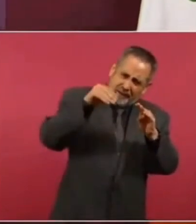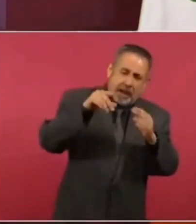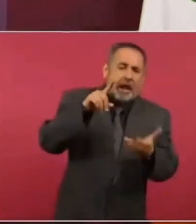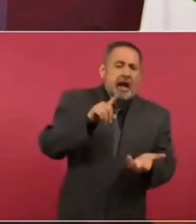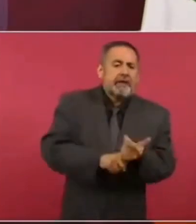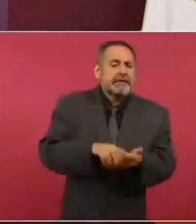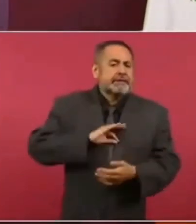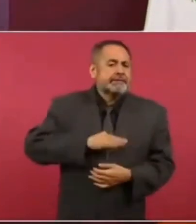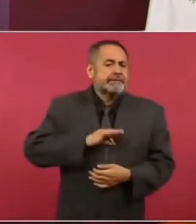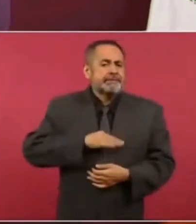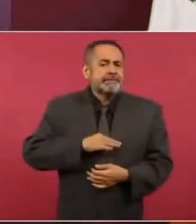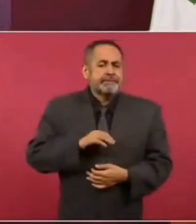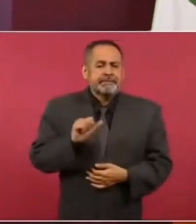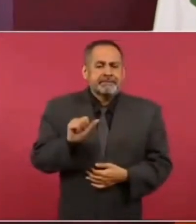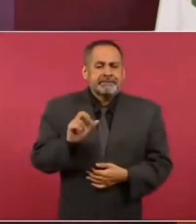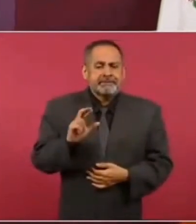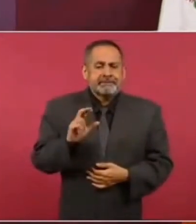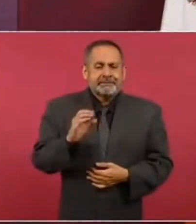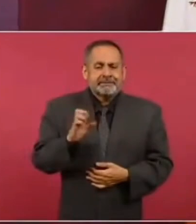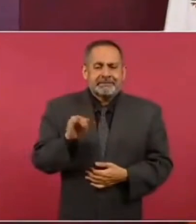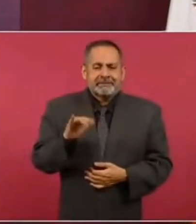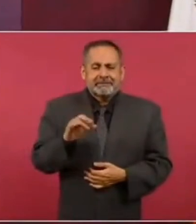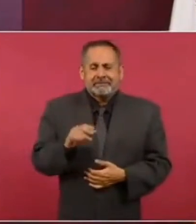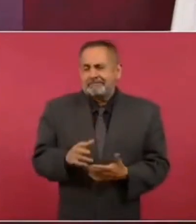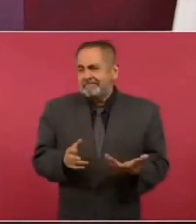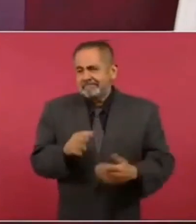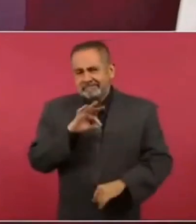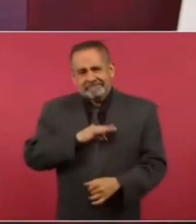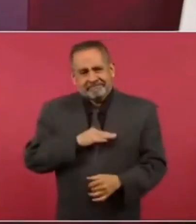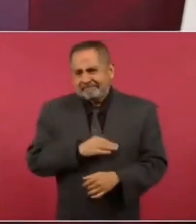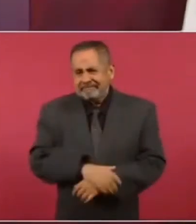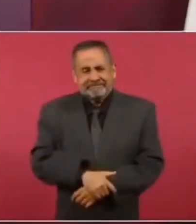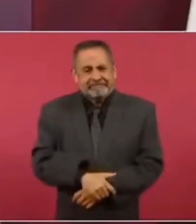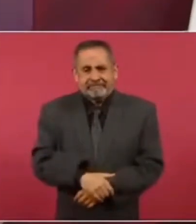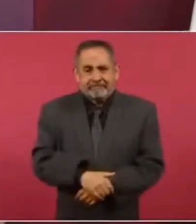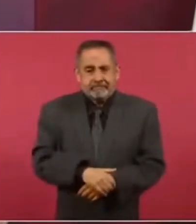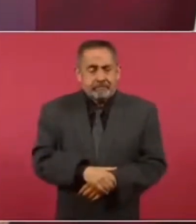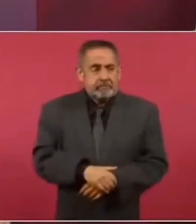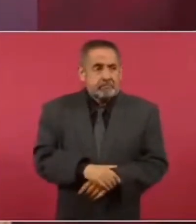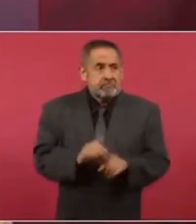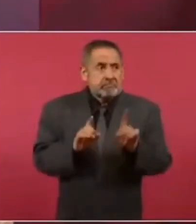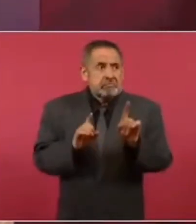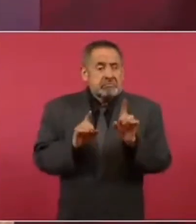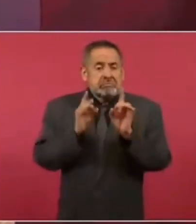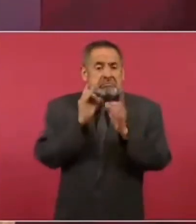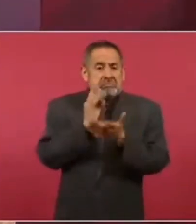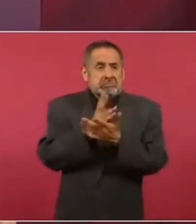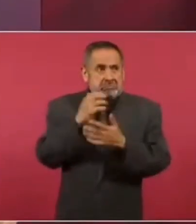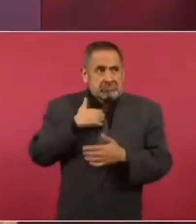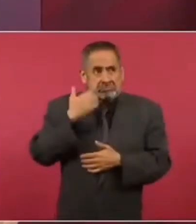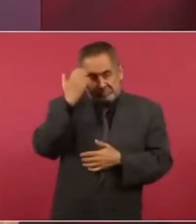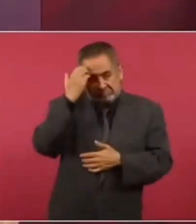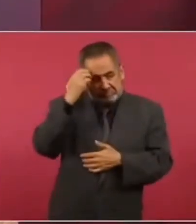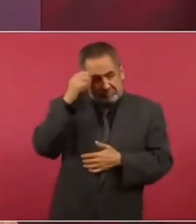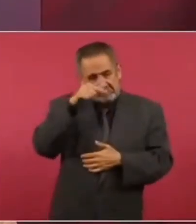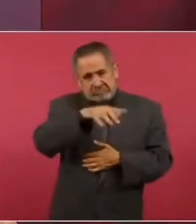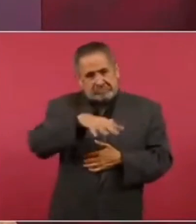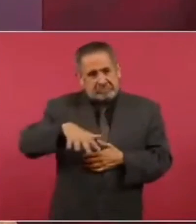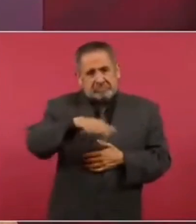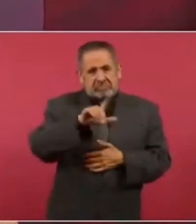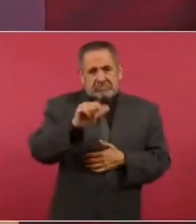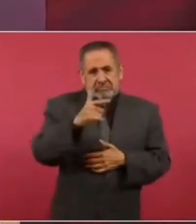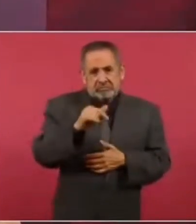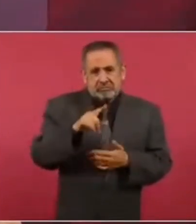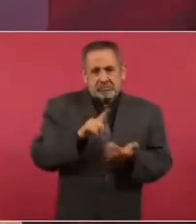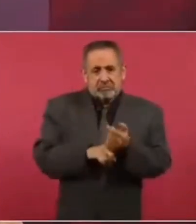arsénico. Es el único lugar que yo conozco en